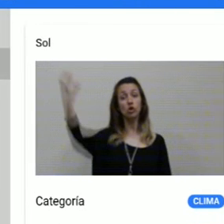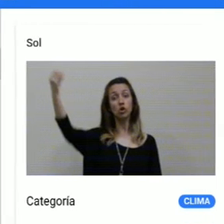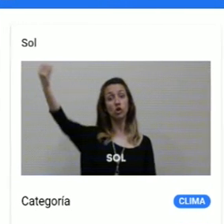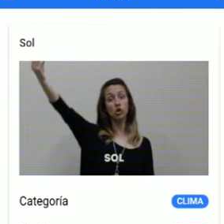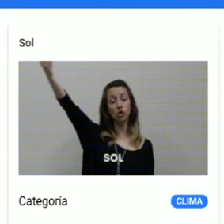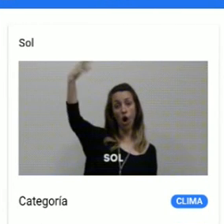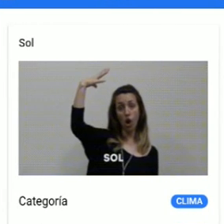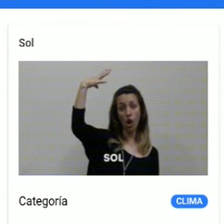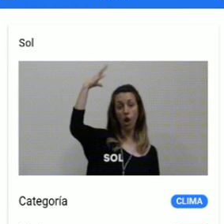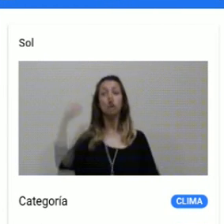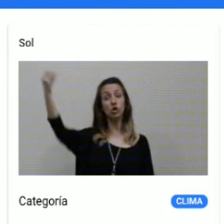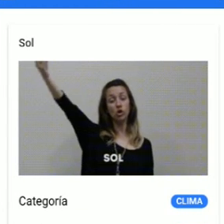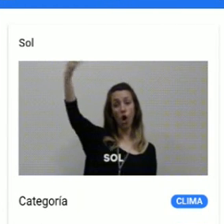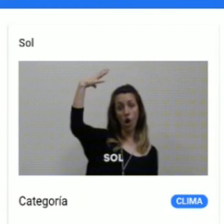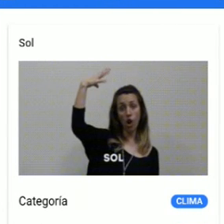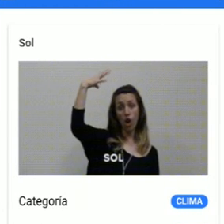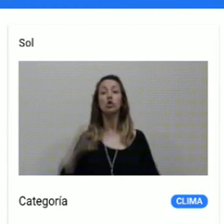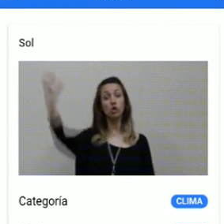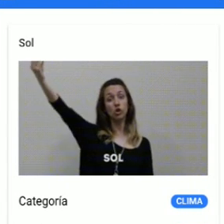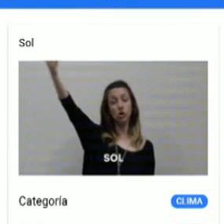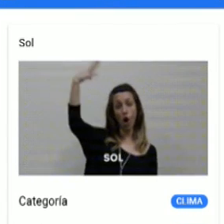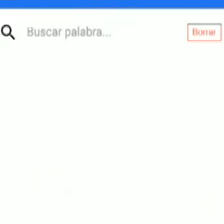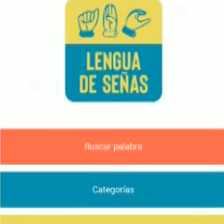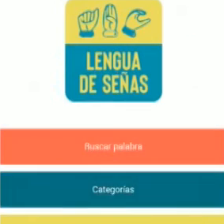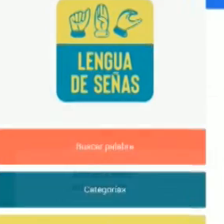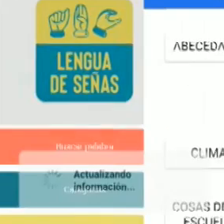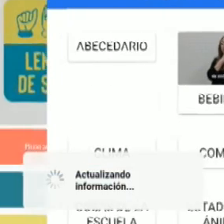haya podido resultar una aplicación que les sea útil